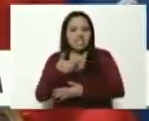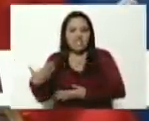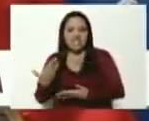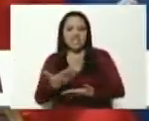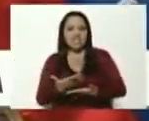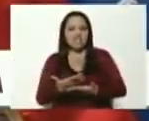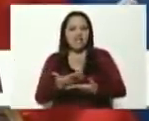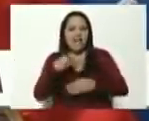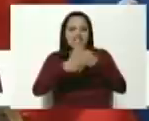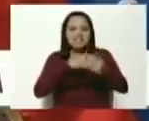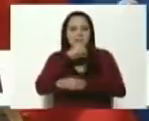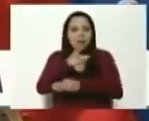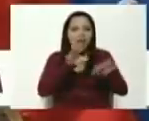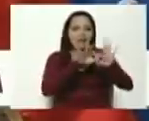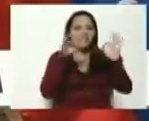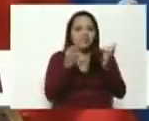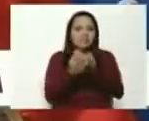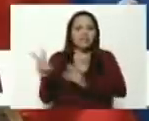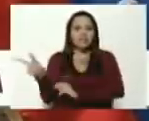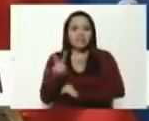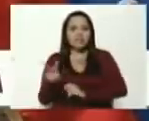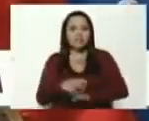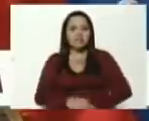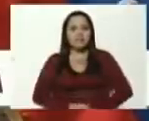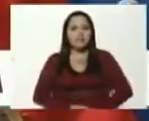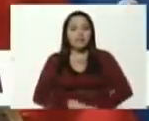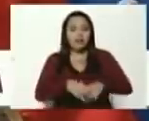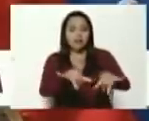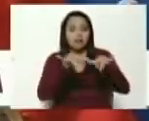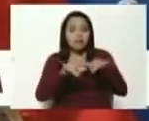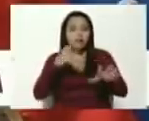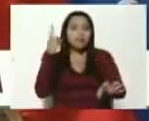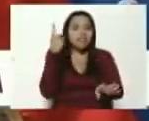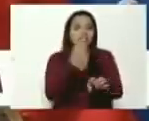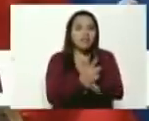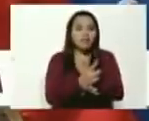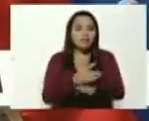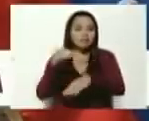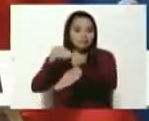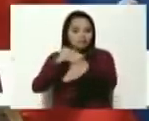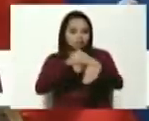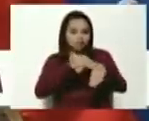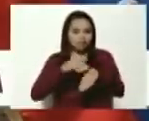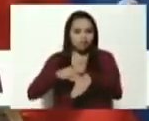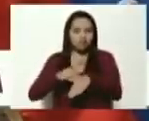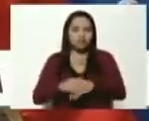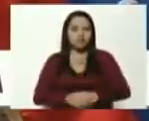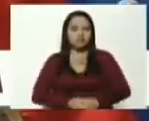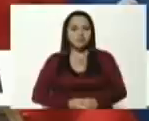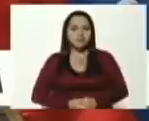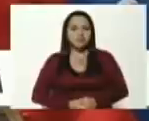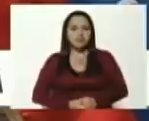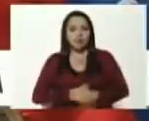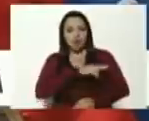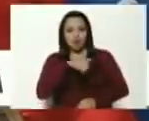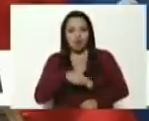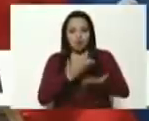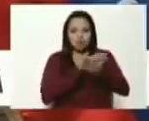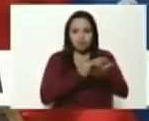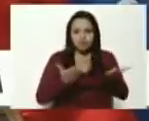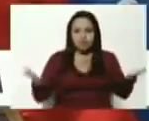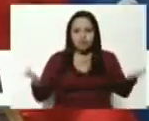horadar a la familia venezolana. Por eso debemos todos estar alerta. Nosotros ponemos a